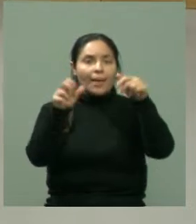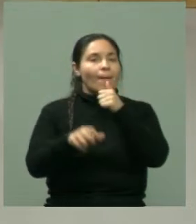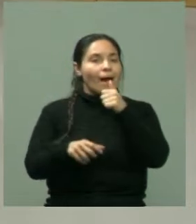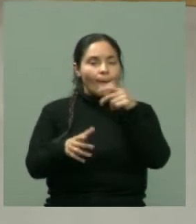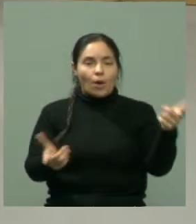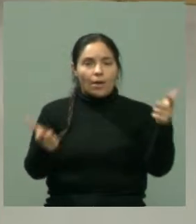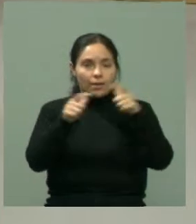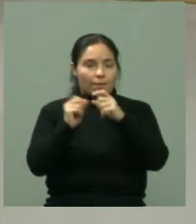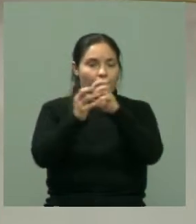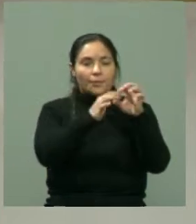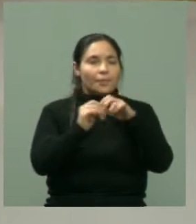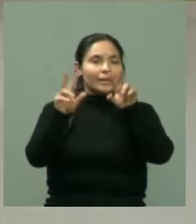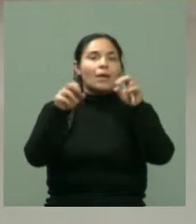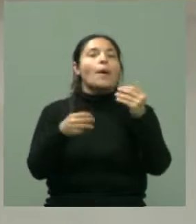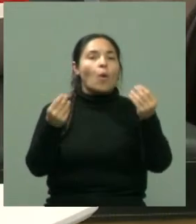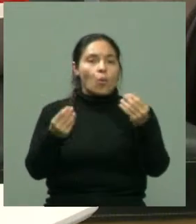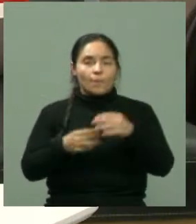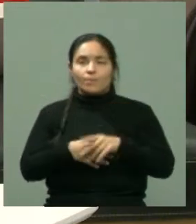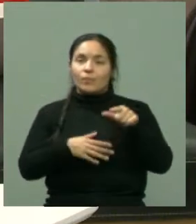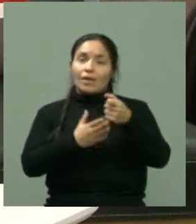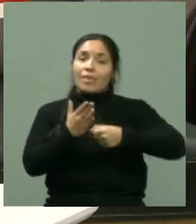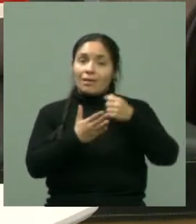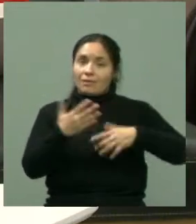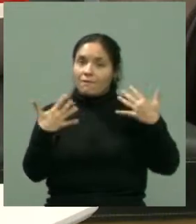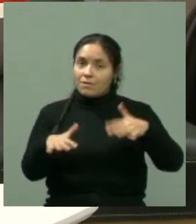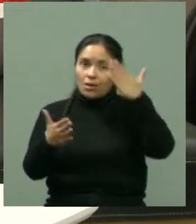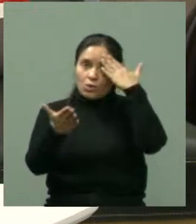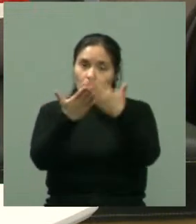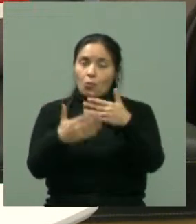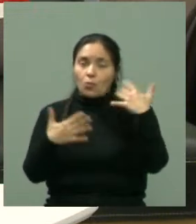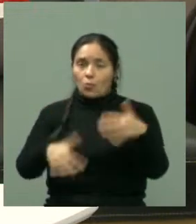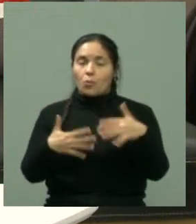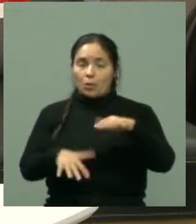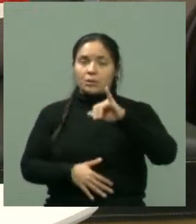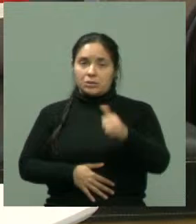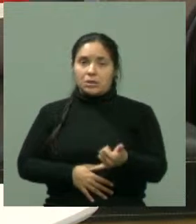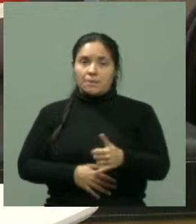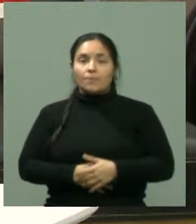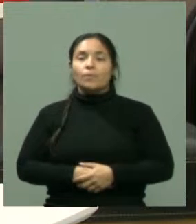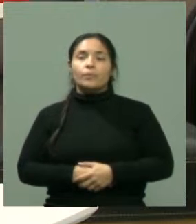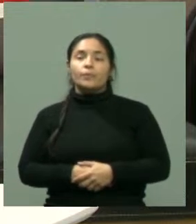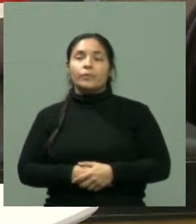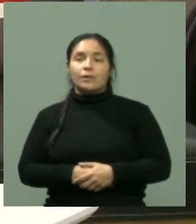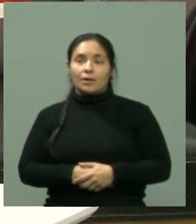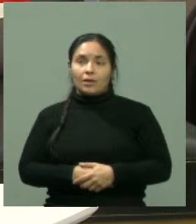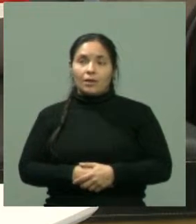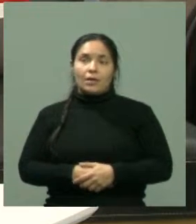provincia? Yo creo que es un gran desafío el que hay que afrontar. Si bien